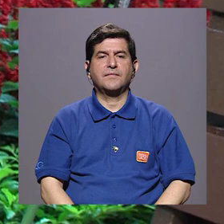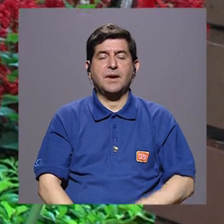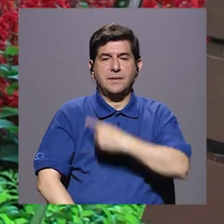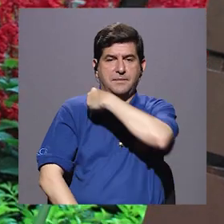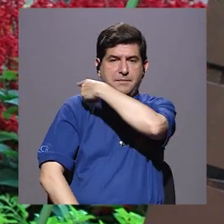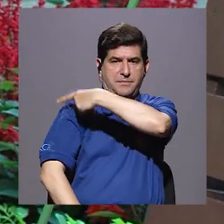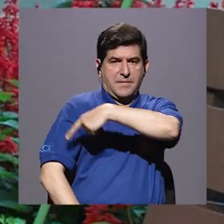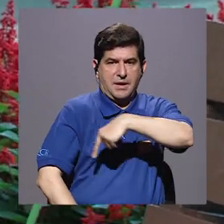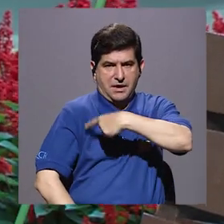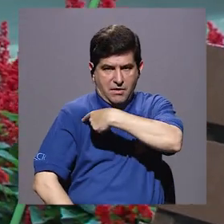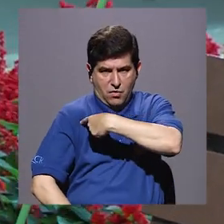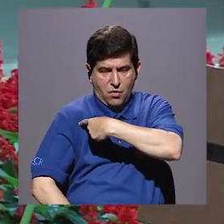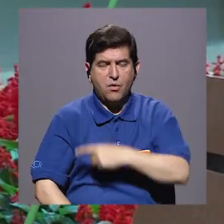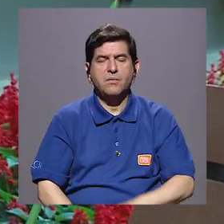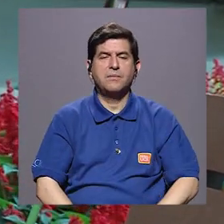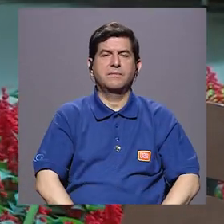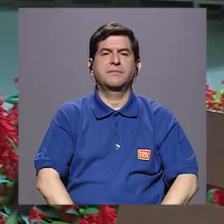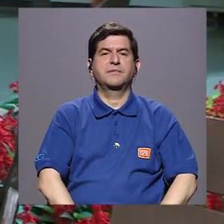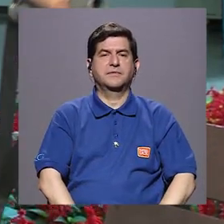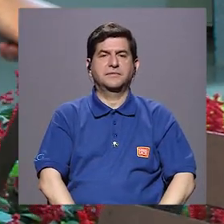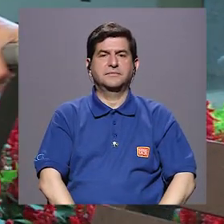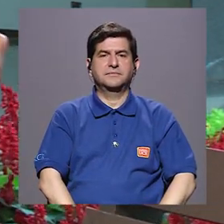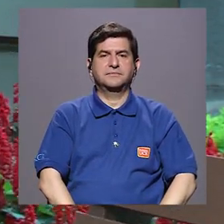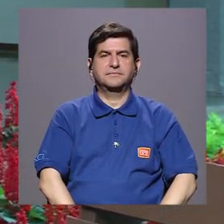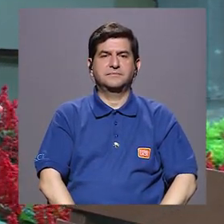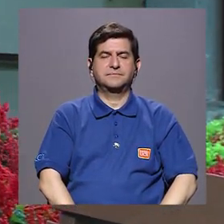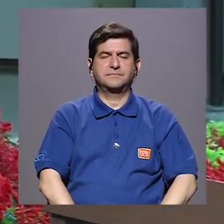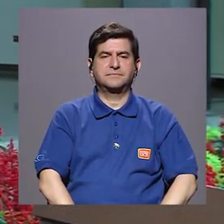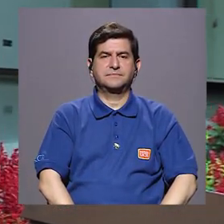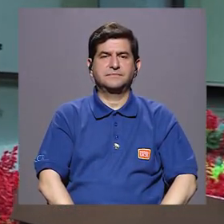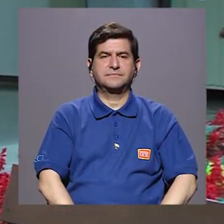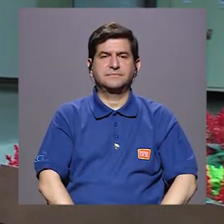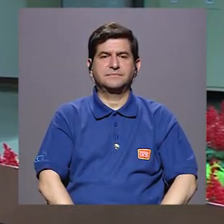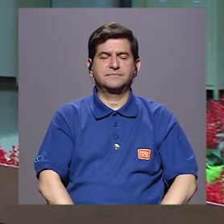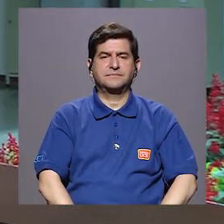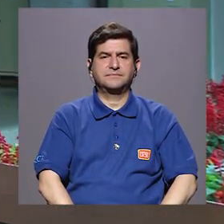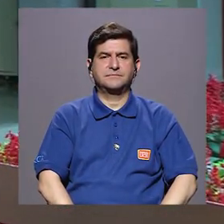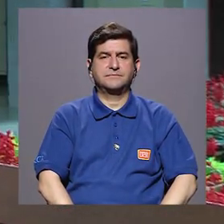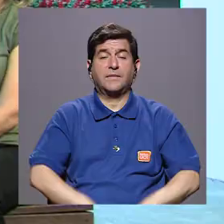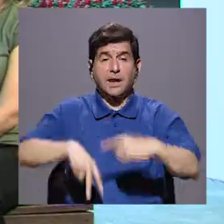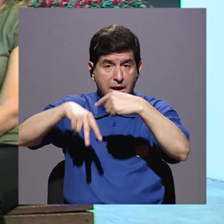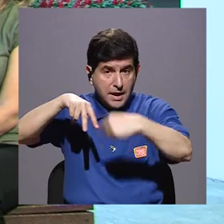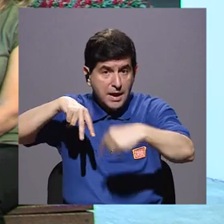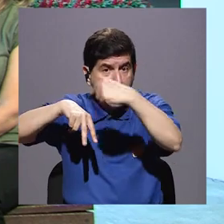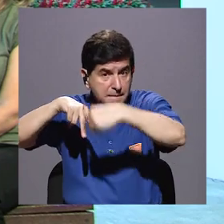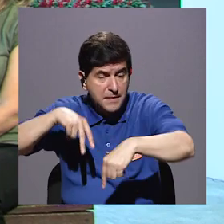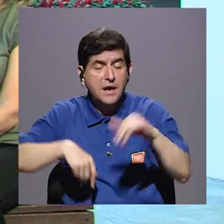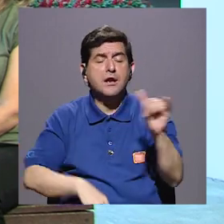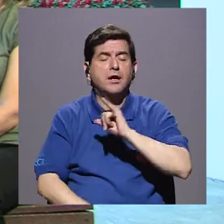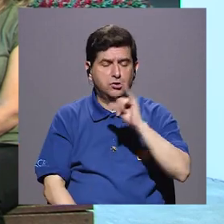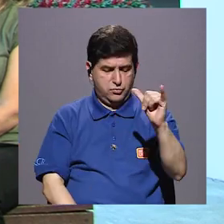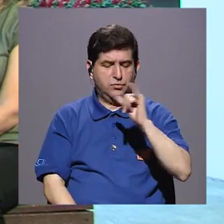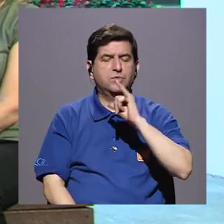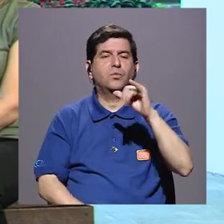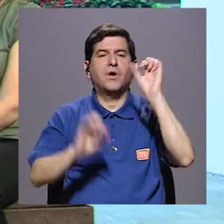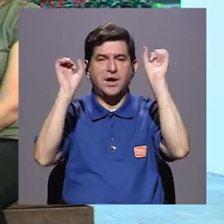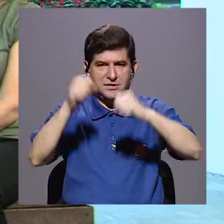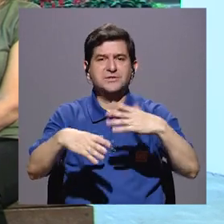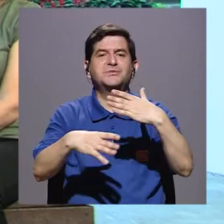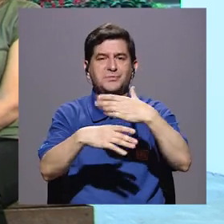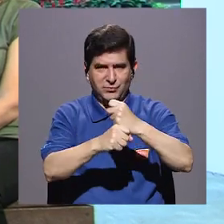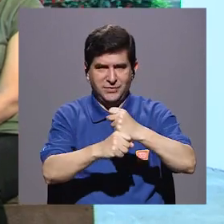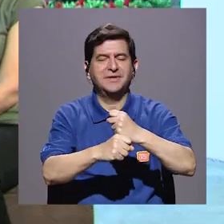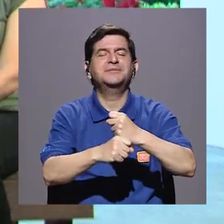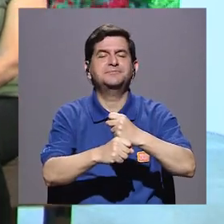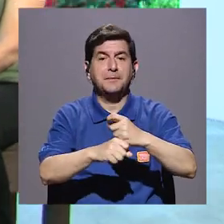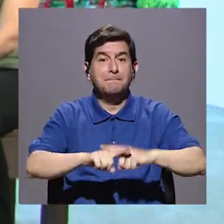extensión de hombro, flexión de hombro, abducción de hombro, entre otros. Para las piernas también. Igual para las piernas también se puede